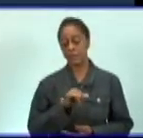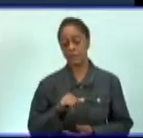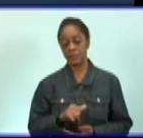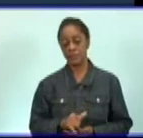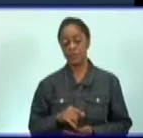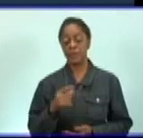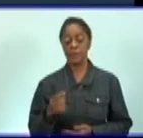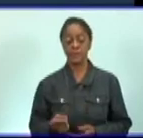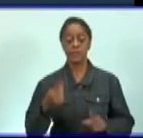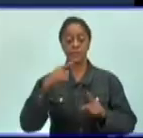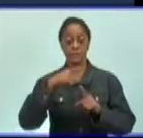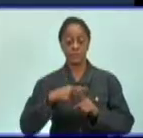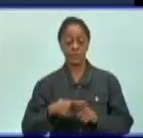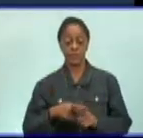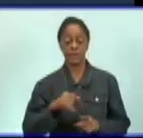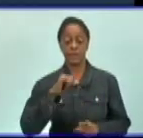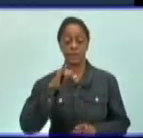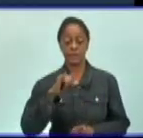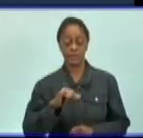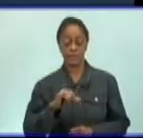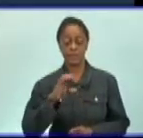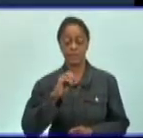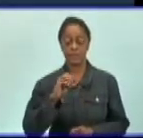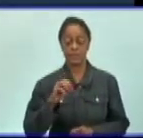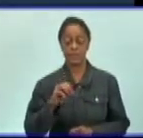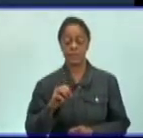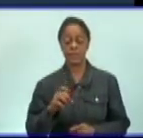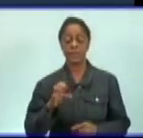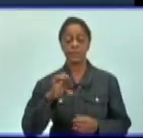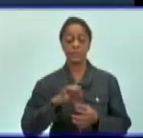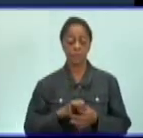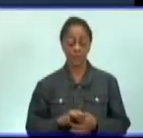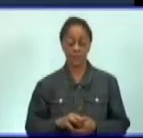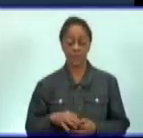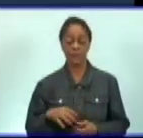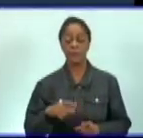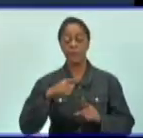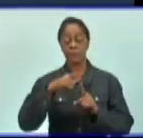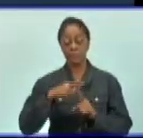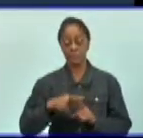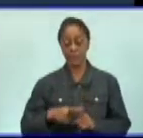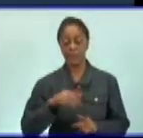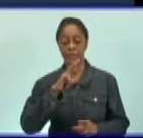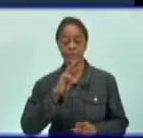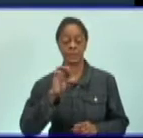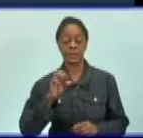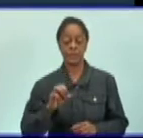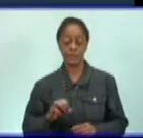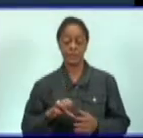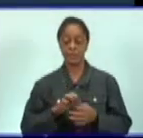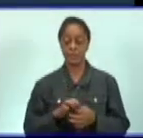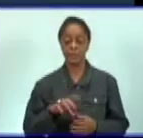se va a adicionar 600 gramos más 30 gramos, que también se procede como se